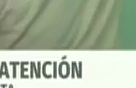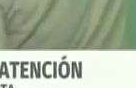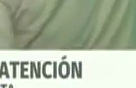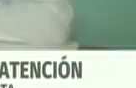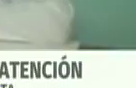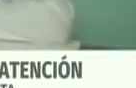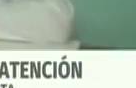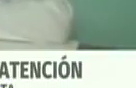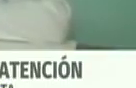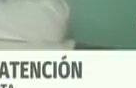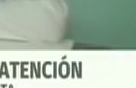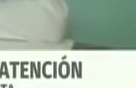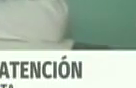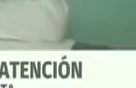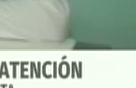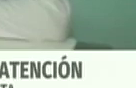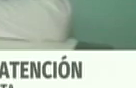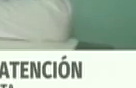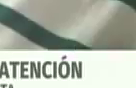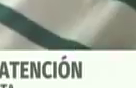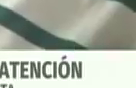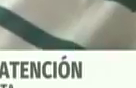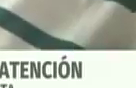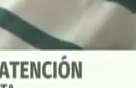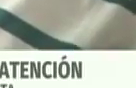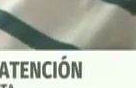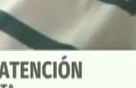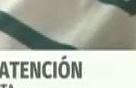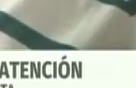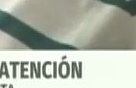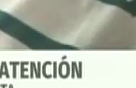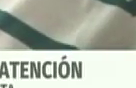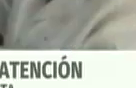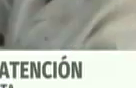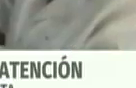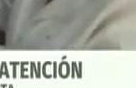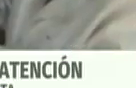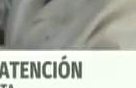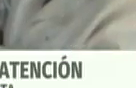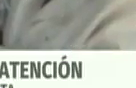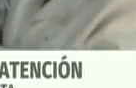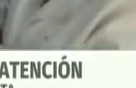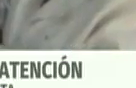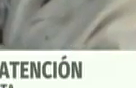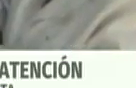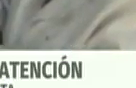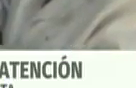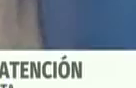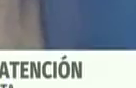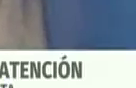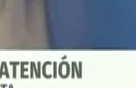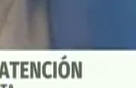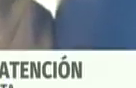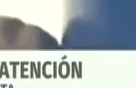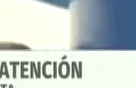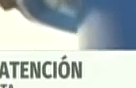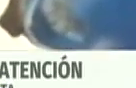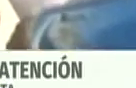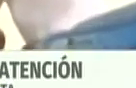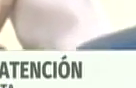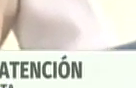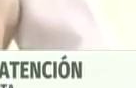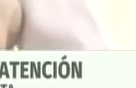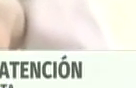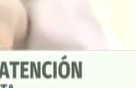de brigadistas de Somos Venezuela, con la Unión Cívico-Militar. Así que desde el estado Lara los saludamos a toda Venezuela y a ese